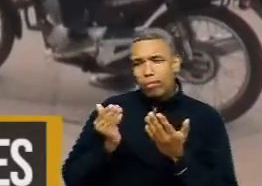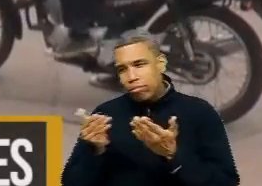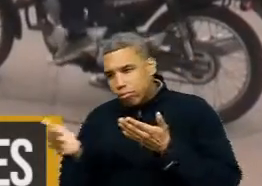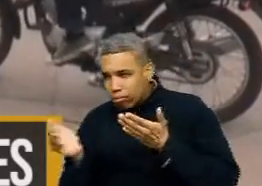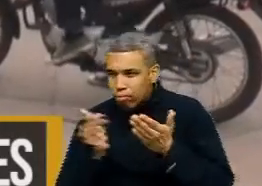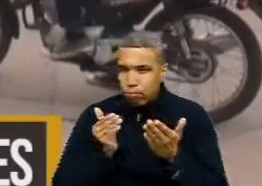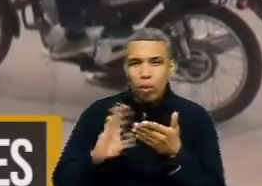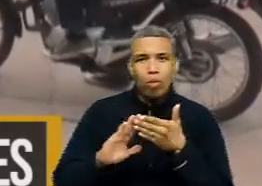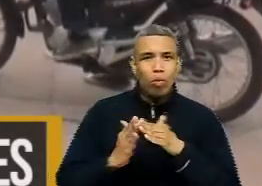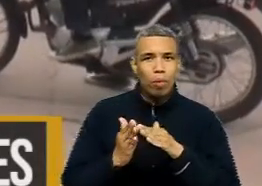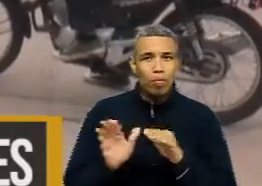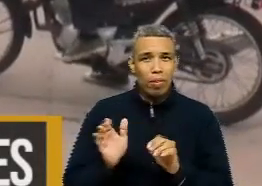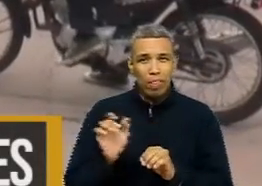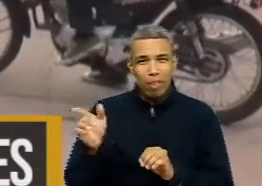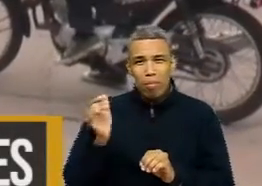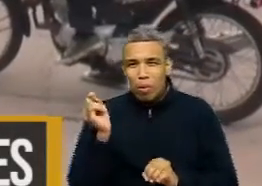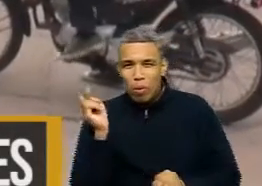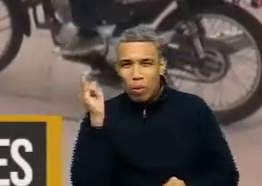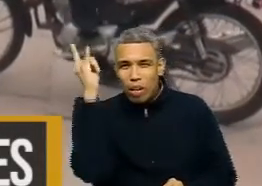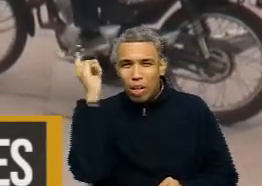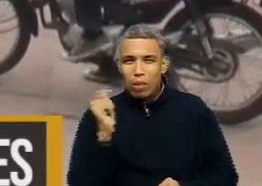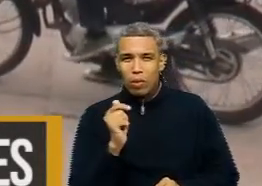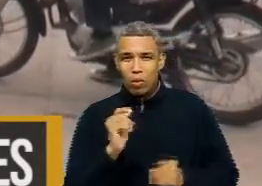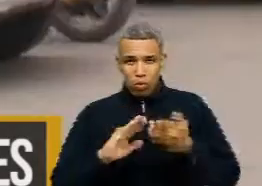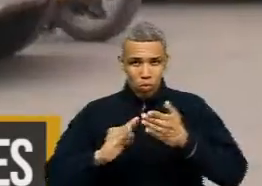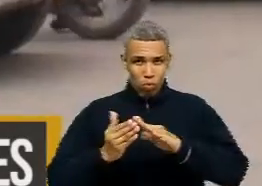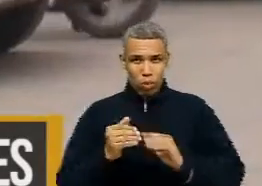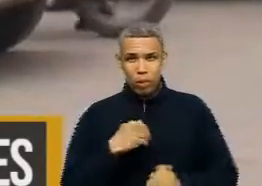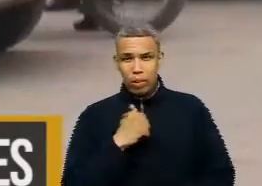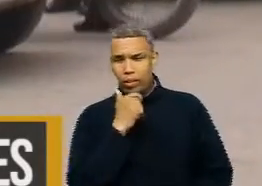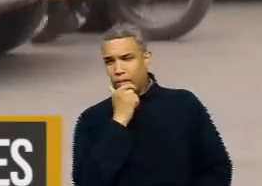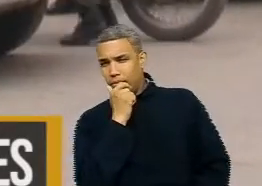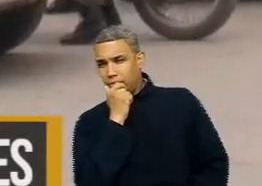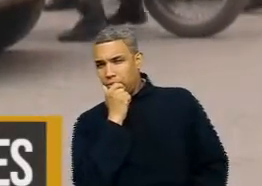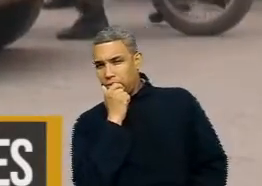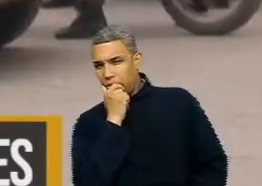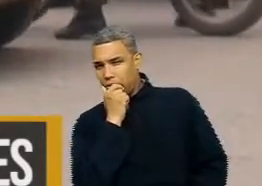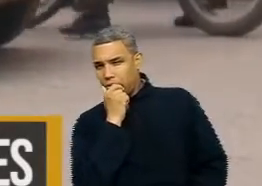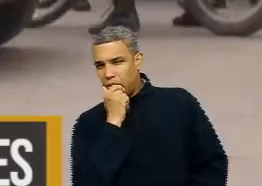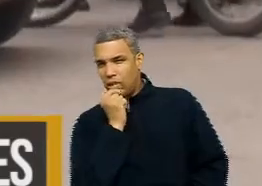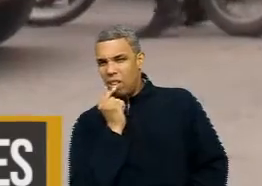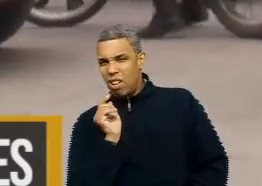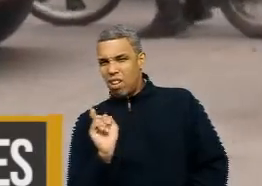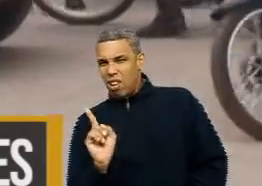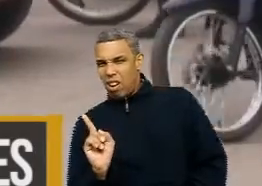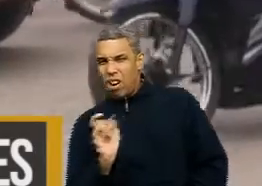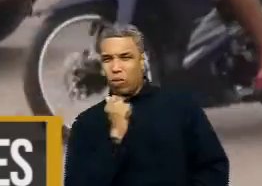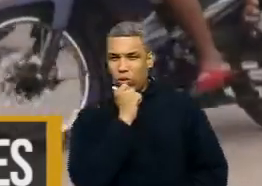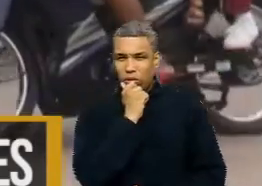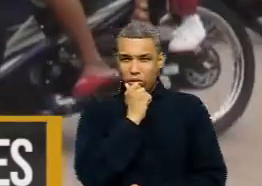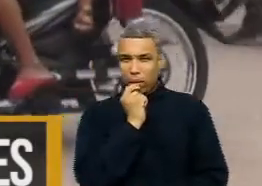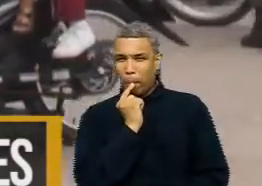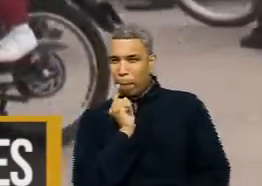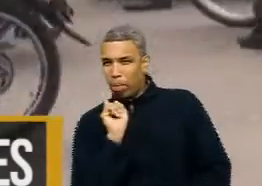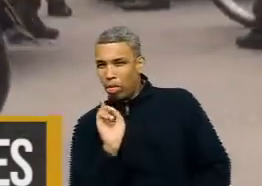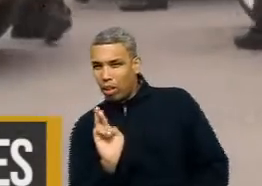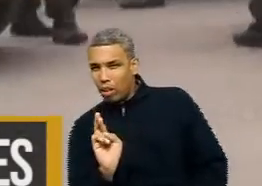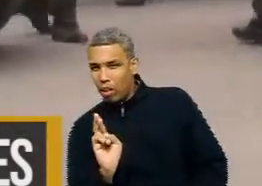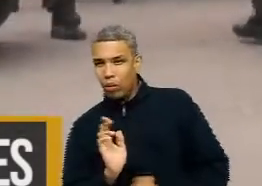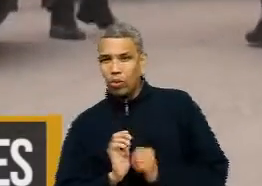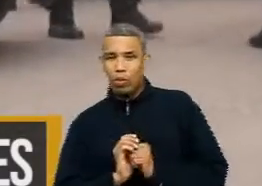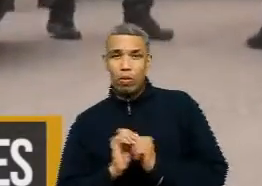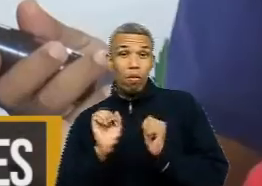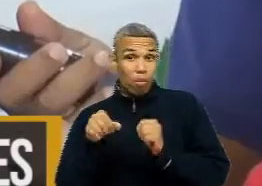lo denuncie de manera oportuna. Esto, si bien es cierto, no podemos tener un resultado de primera mano, nos sirve